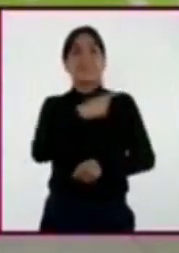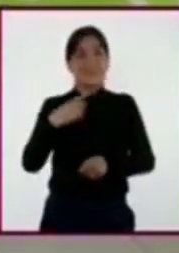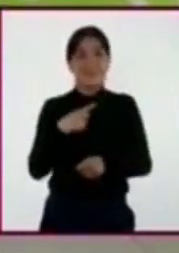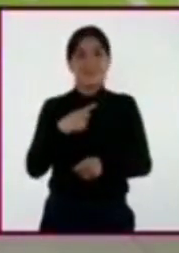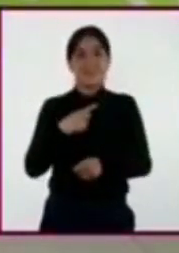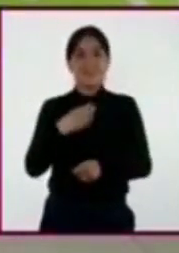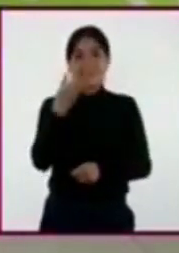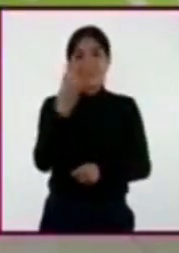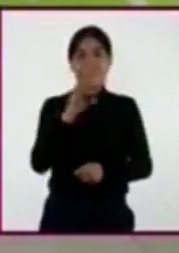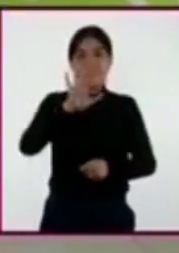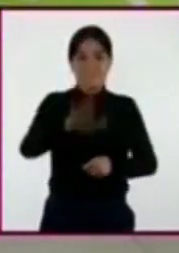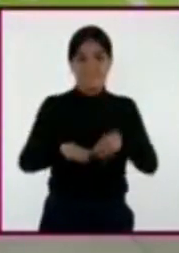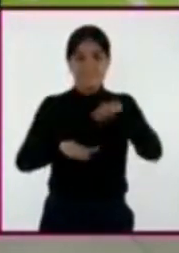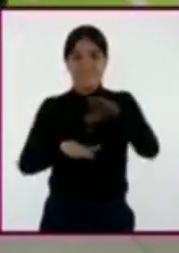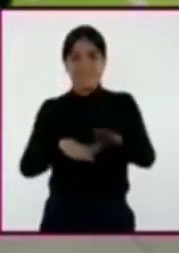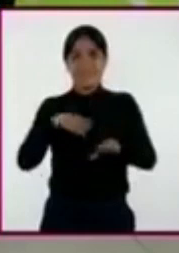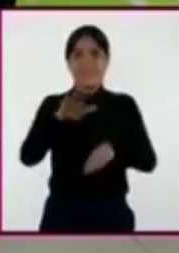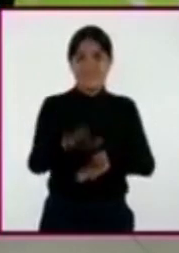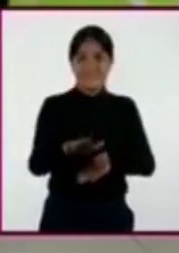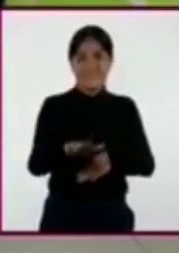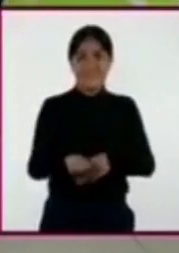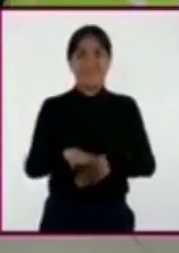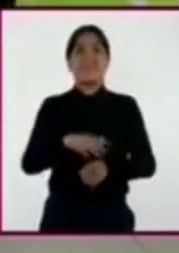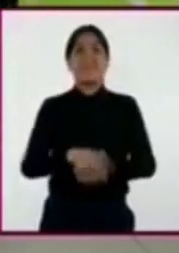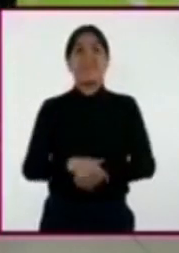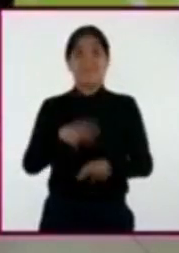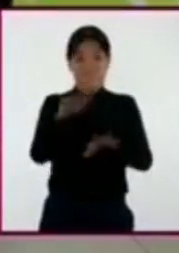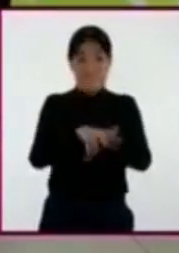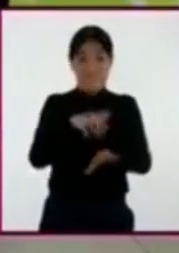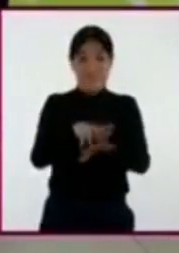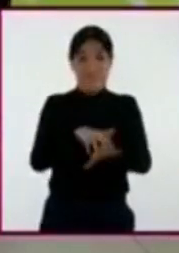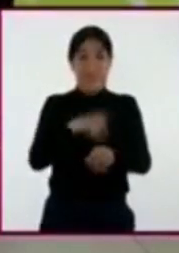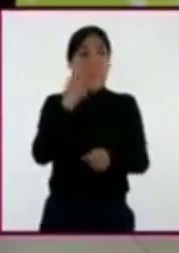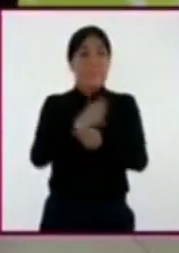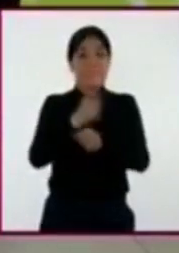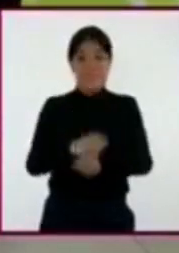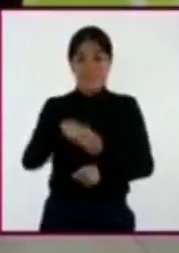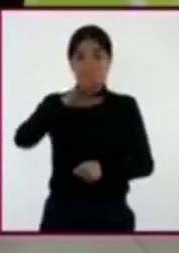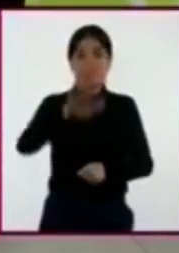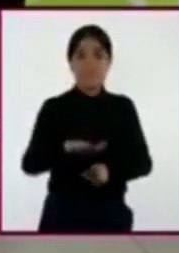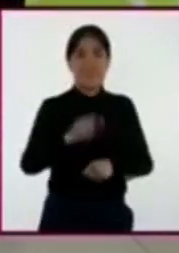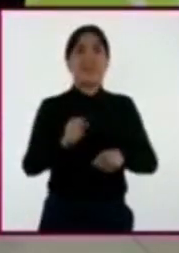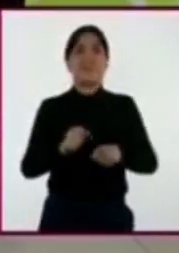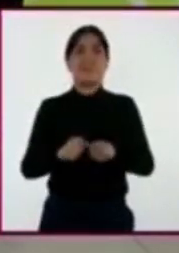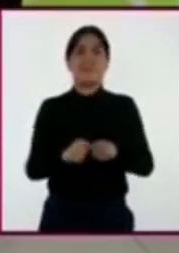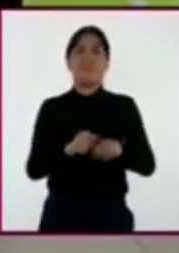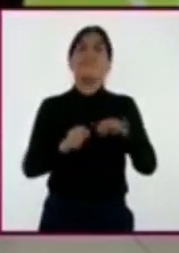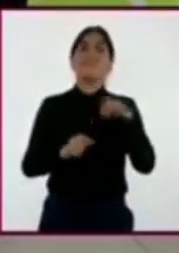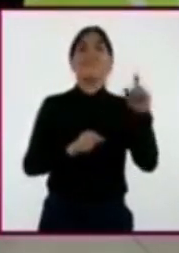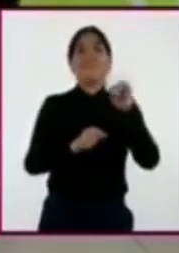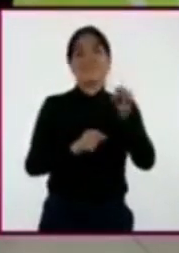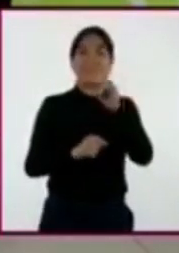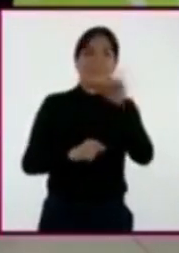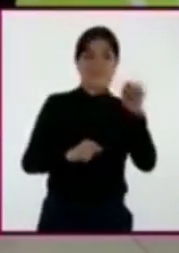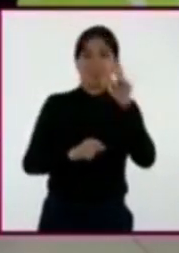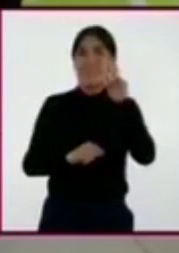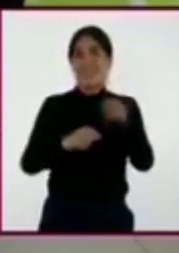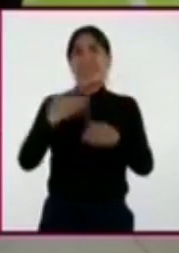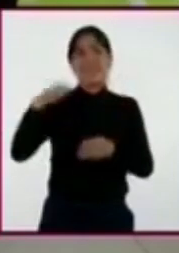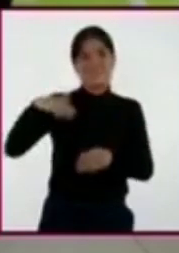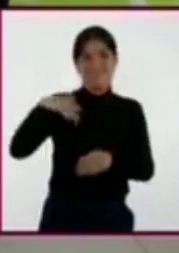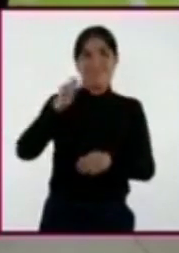dar 3 pasos. El pie que primero da el paso es el contrario, como ya lo hemos venido